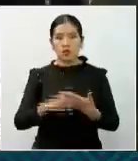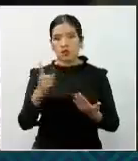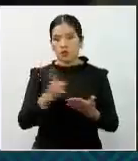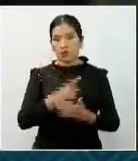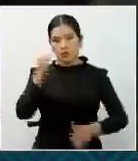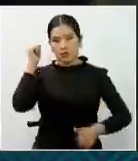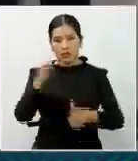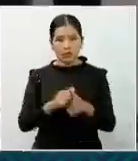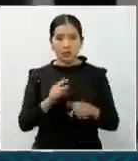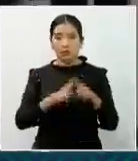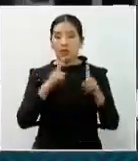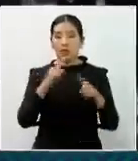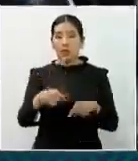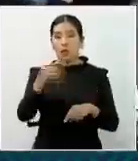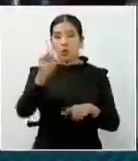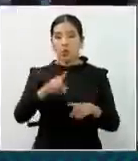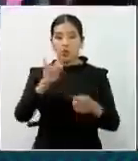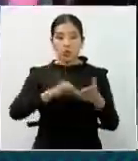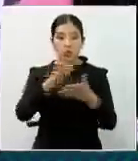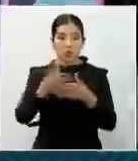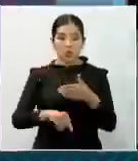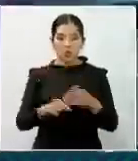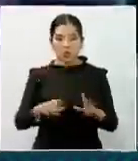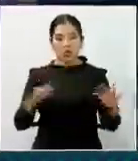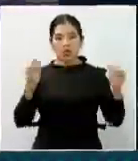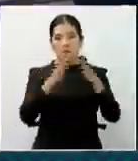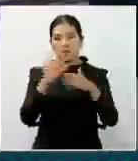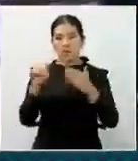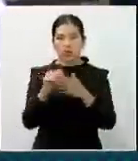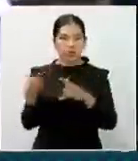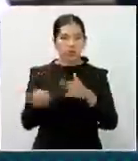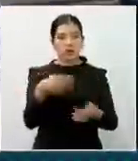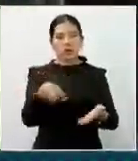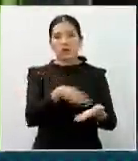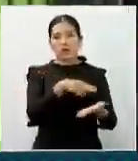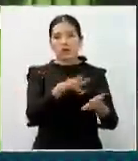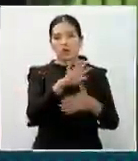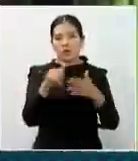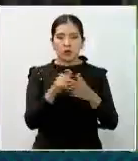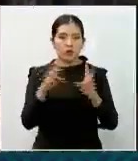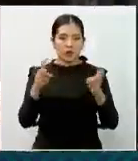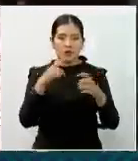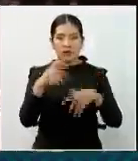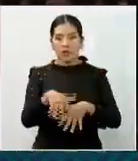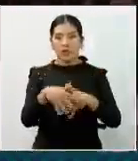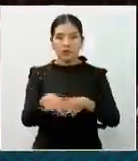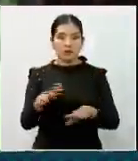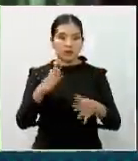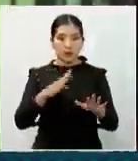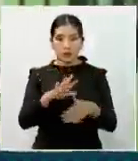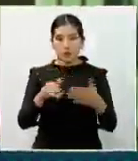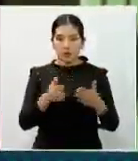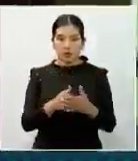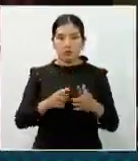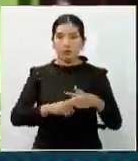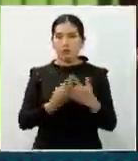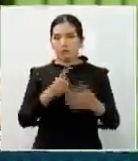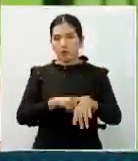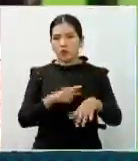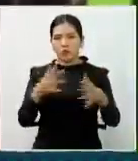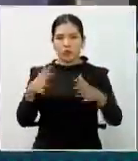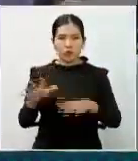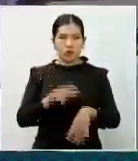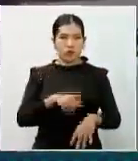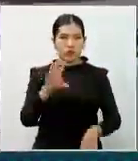julio se llevará adelante en La Paz el desfile del colectivo LGTBI, que prevé iniciar a las 18 horas